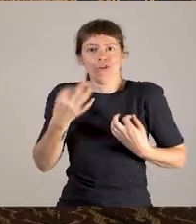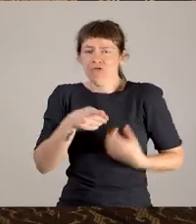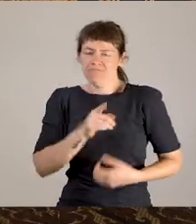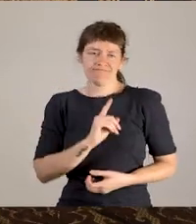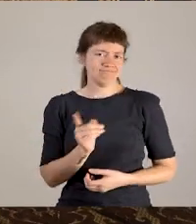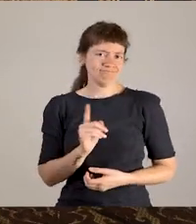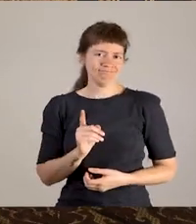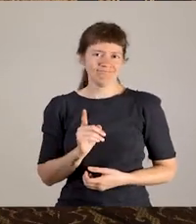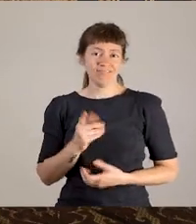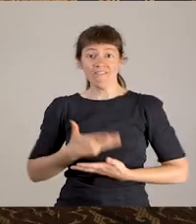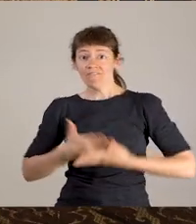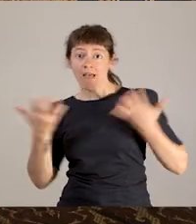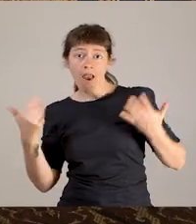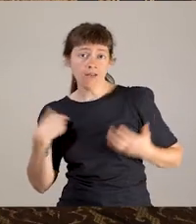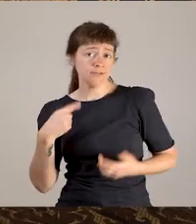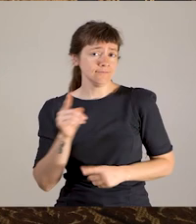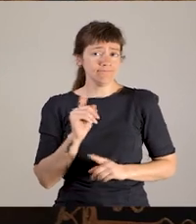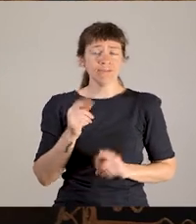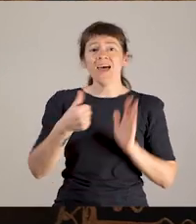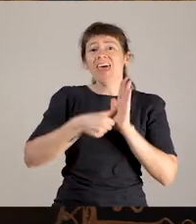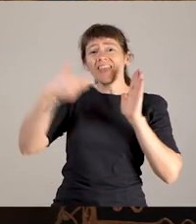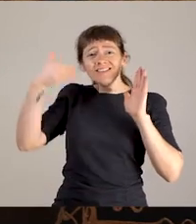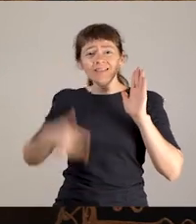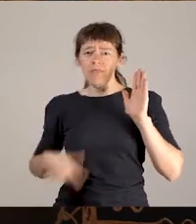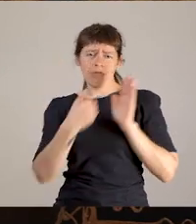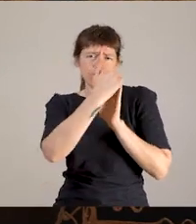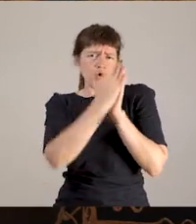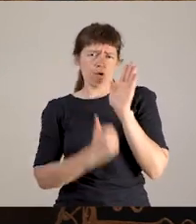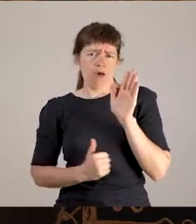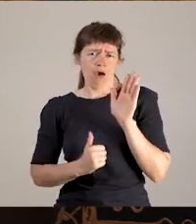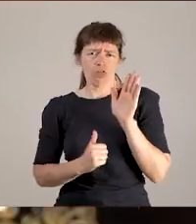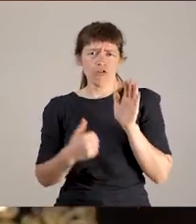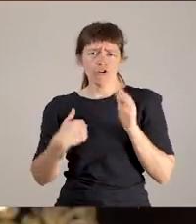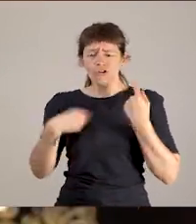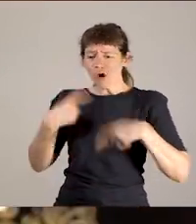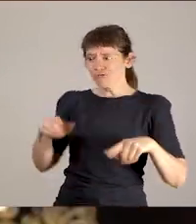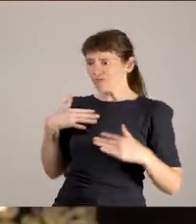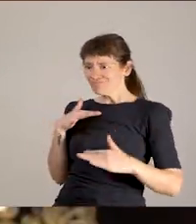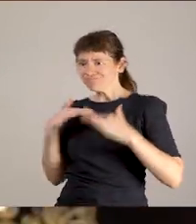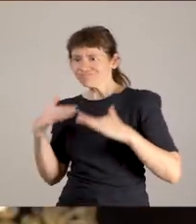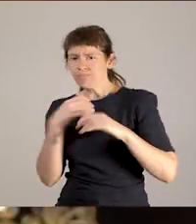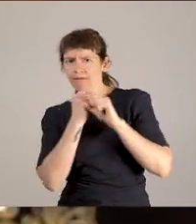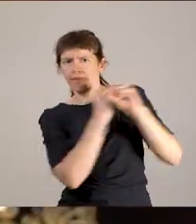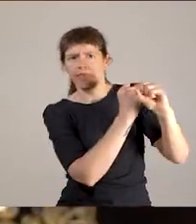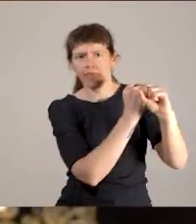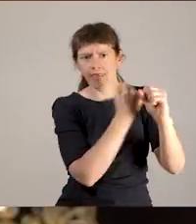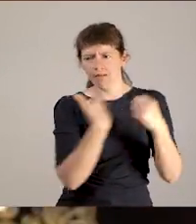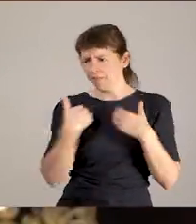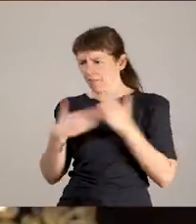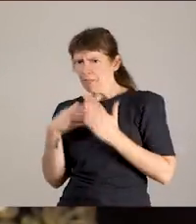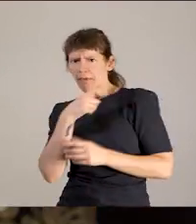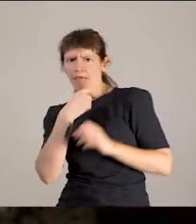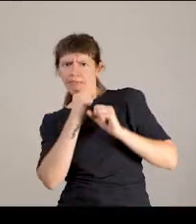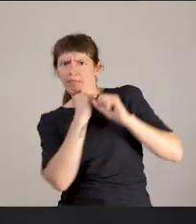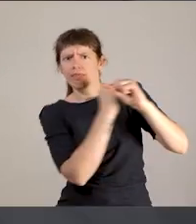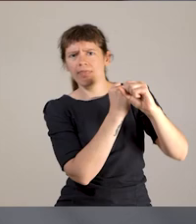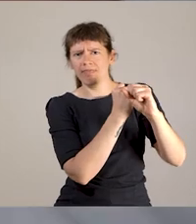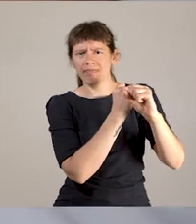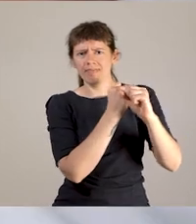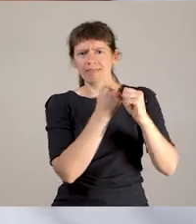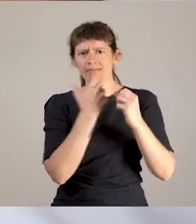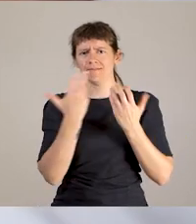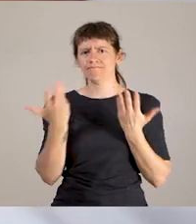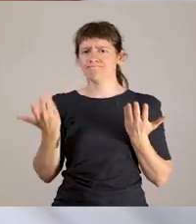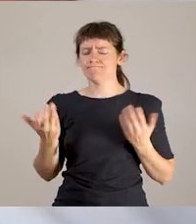feliz, no tenía identidad, dependía de la otra persona, dependía de él, dependía para todo de él.